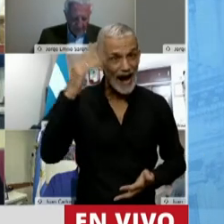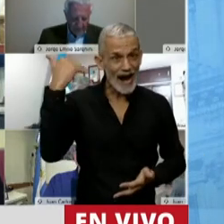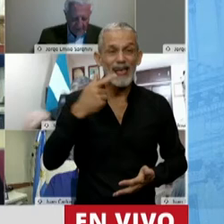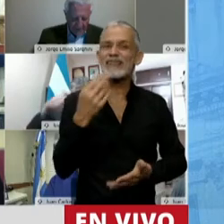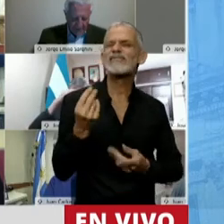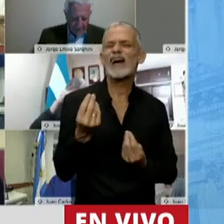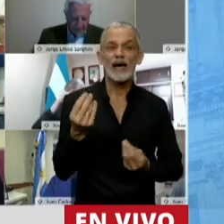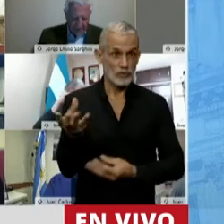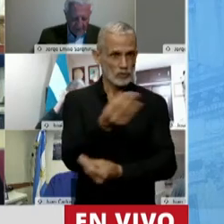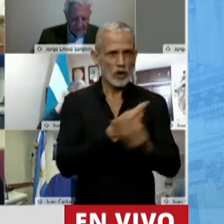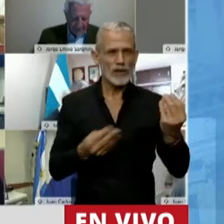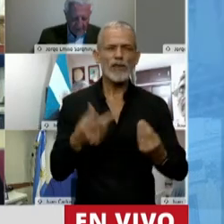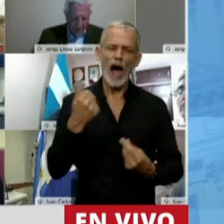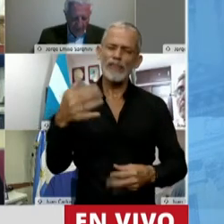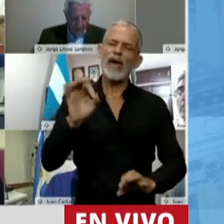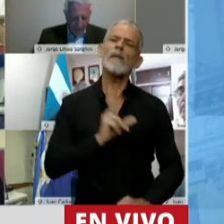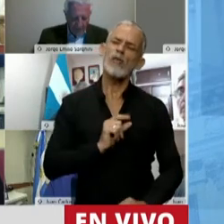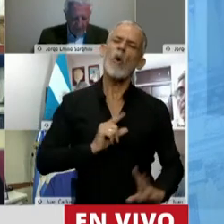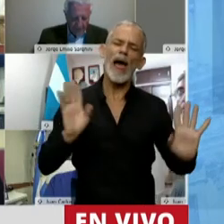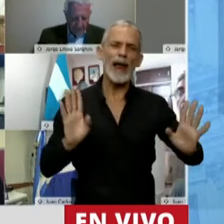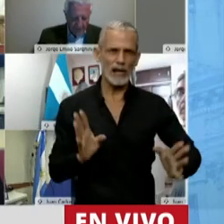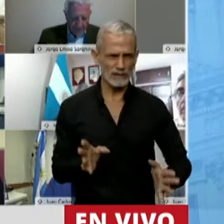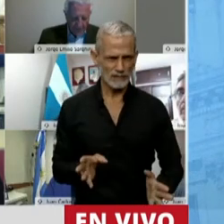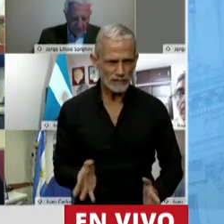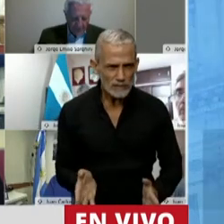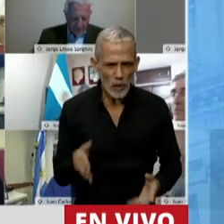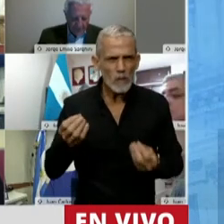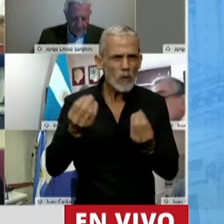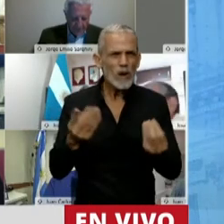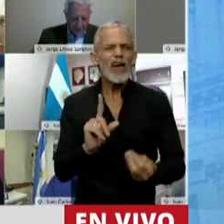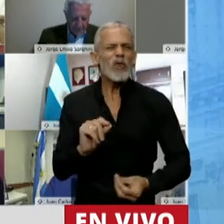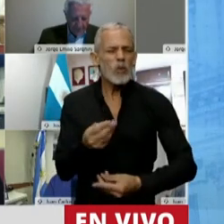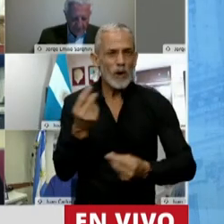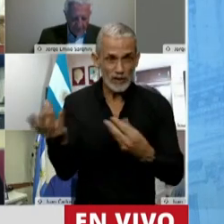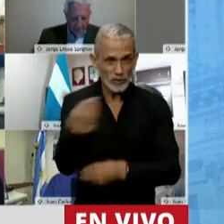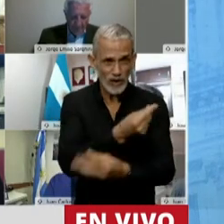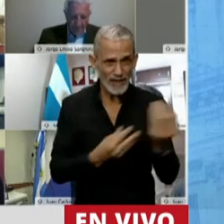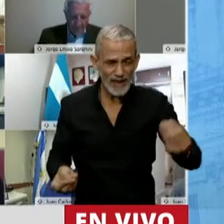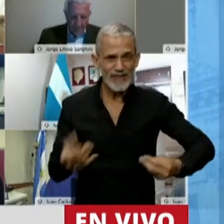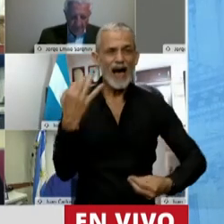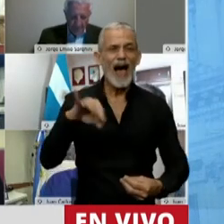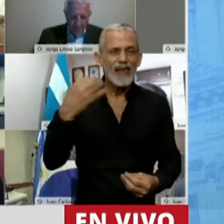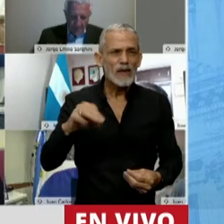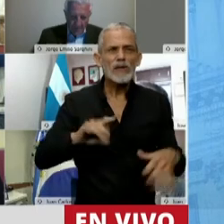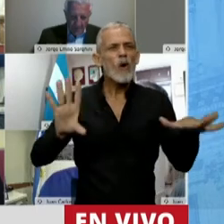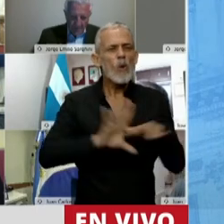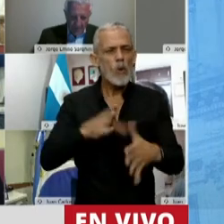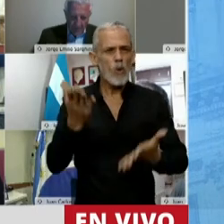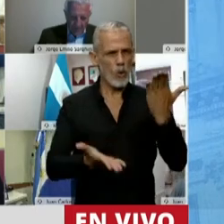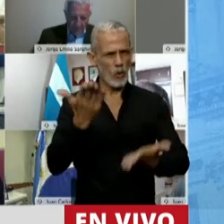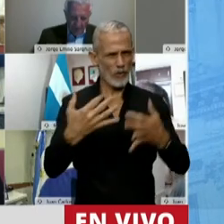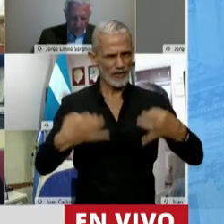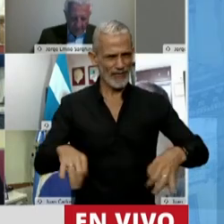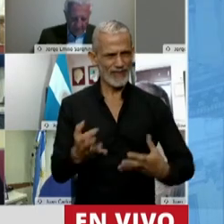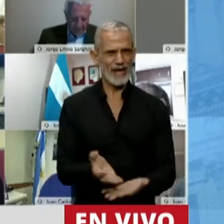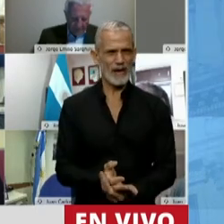la solidaridad tiene que doler. Y yo le pregunto, ¿no sería mejor que la solidaridad tendría que ser justa? Y en